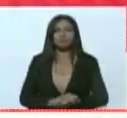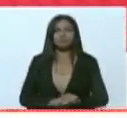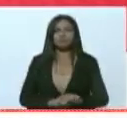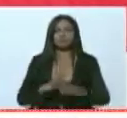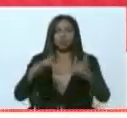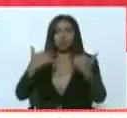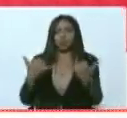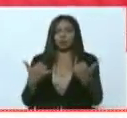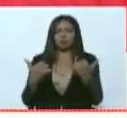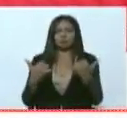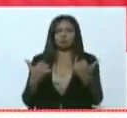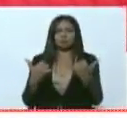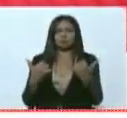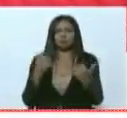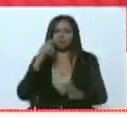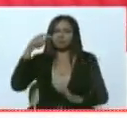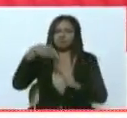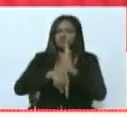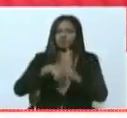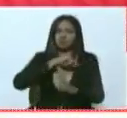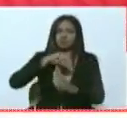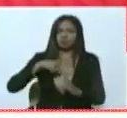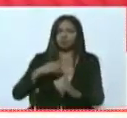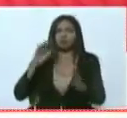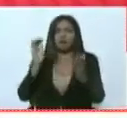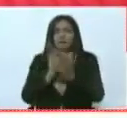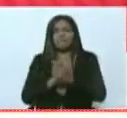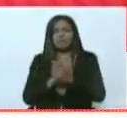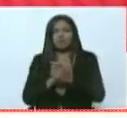Ahora, profundizar, compañero,